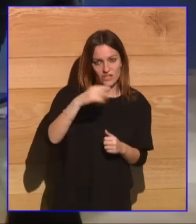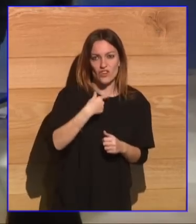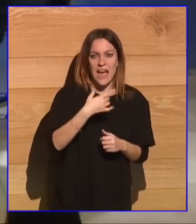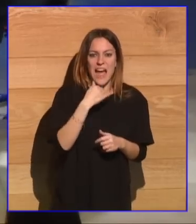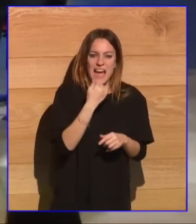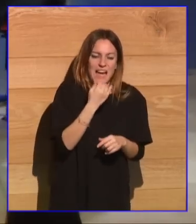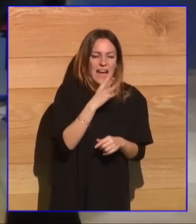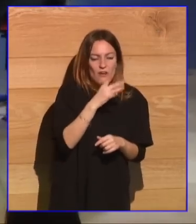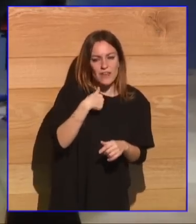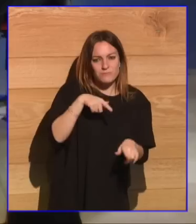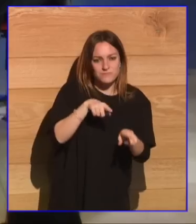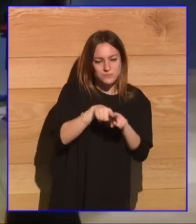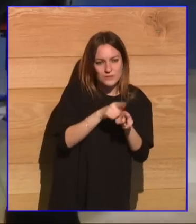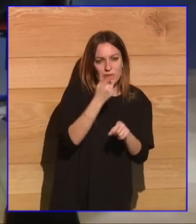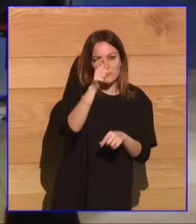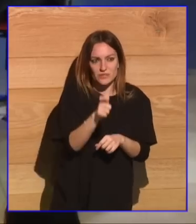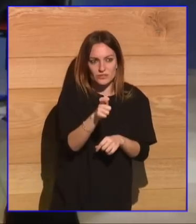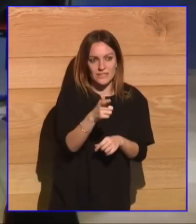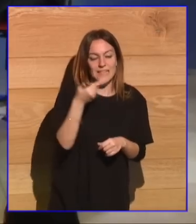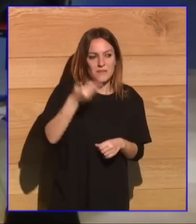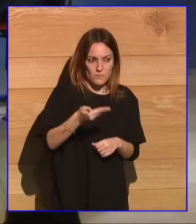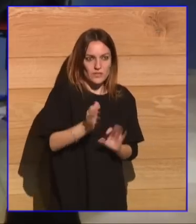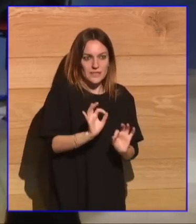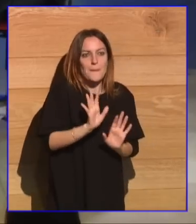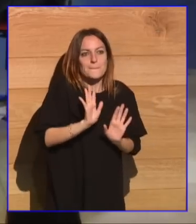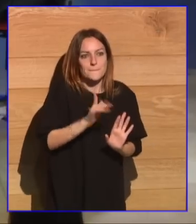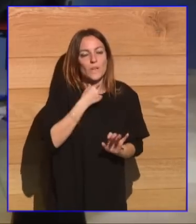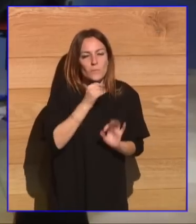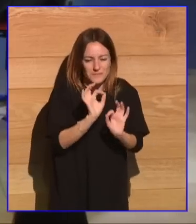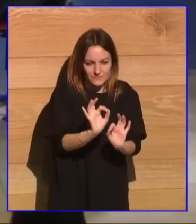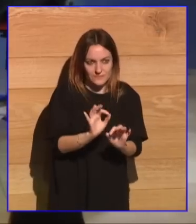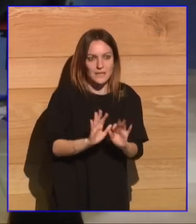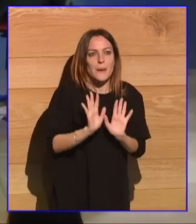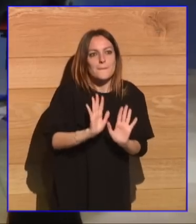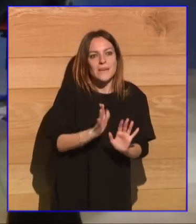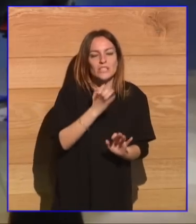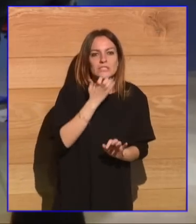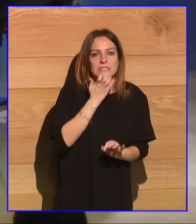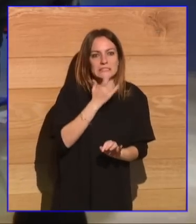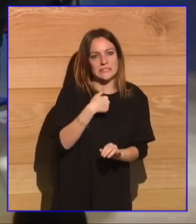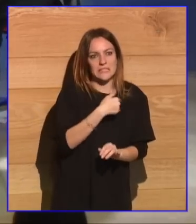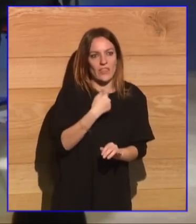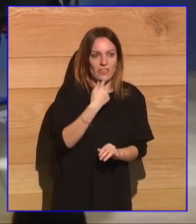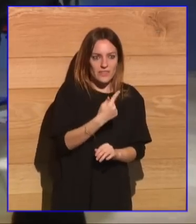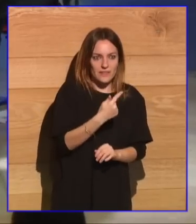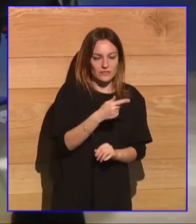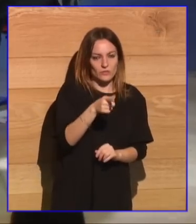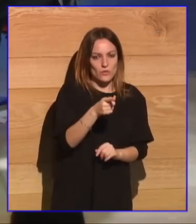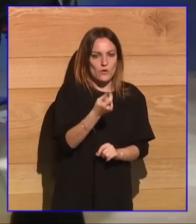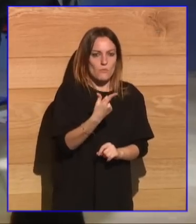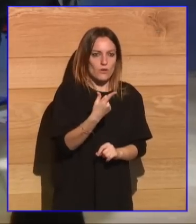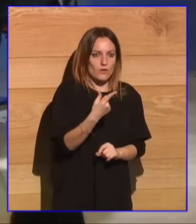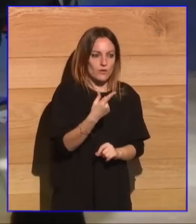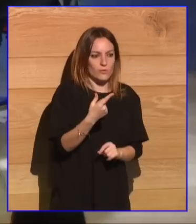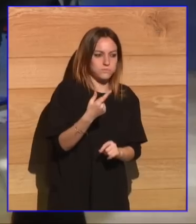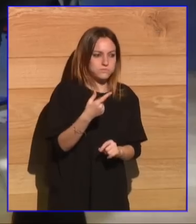criticar a un mito de la comedia, a una institución de la comedia. Pero sí te quiero decir a la carita, te estás relajando, Javier Cansado. Te